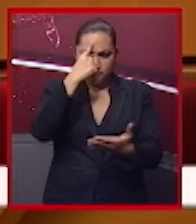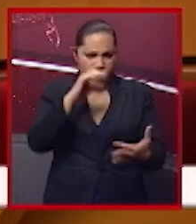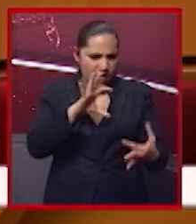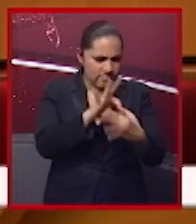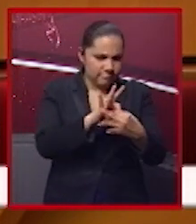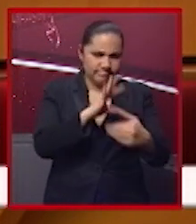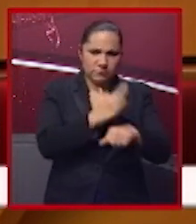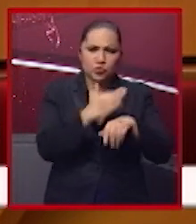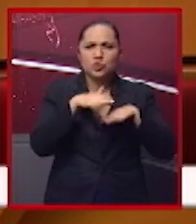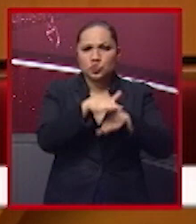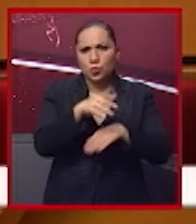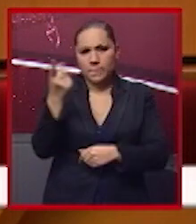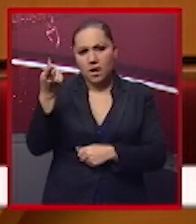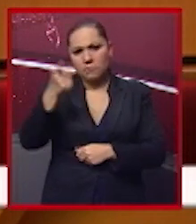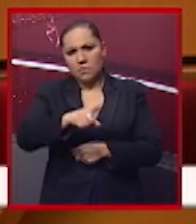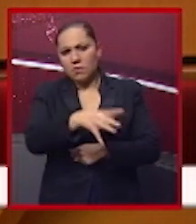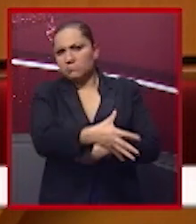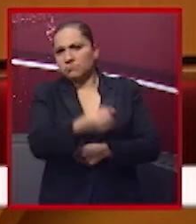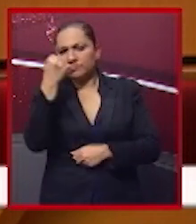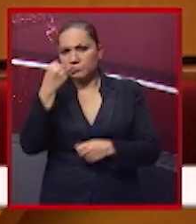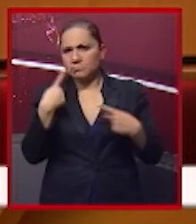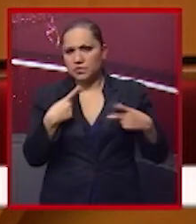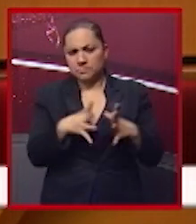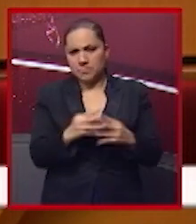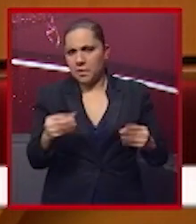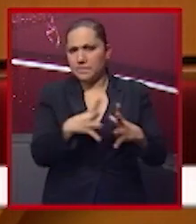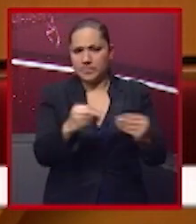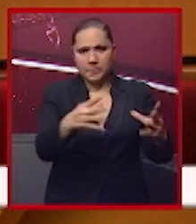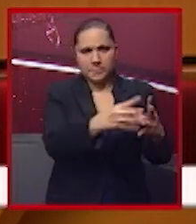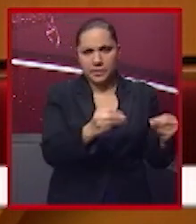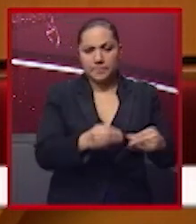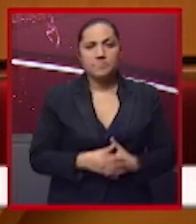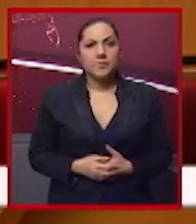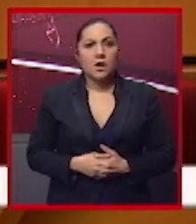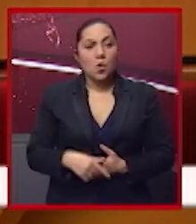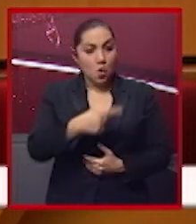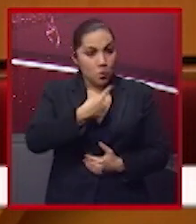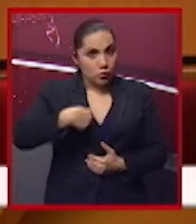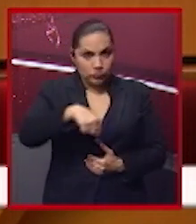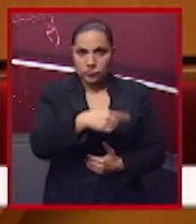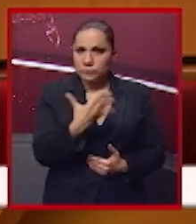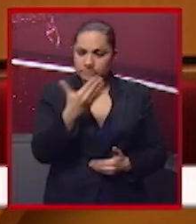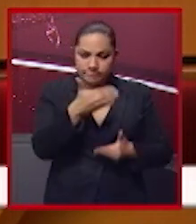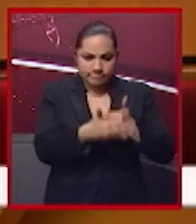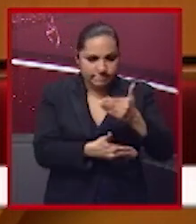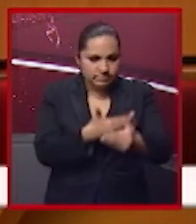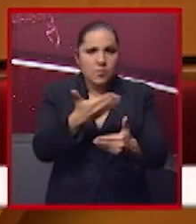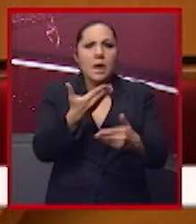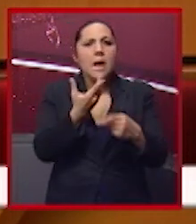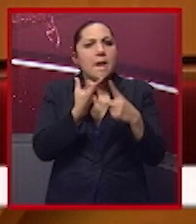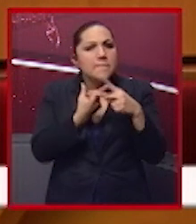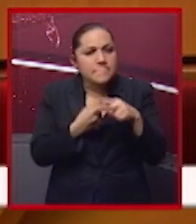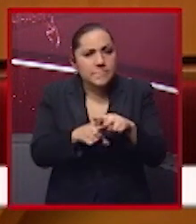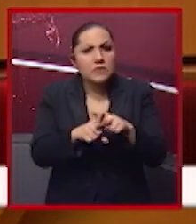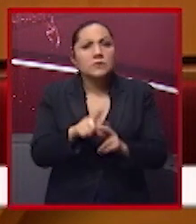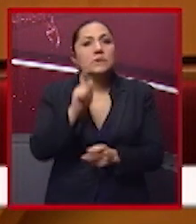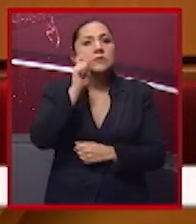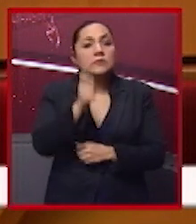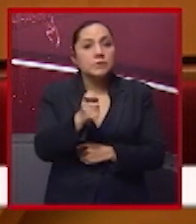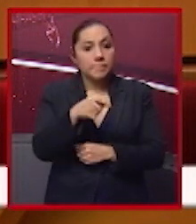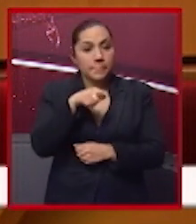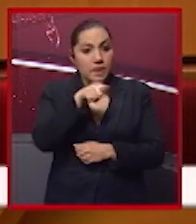En lo que se ha trabajado es primero tener un registro nacional de personas que se hayan denunciado